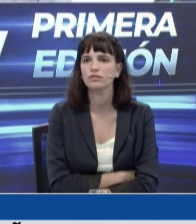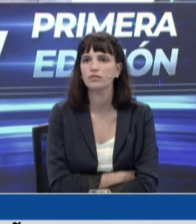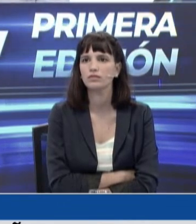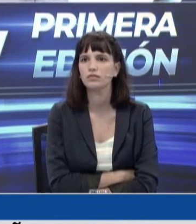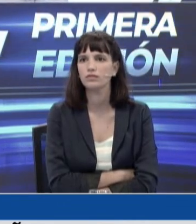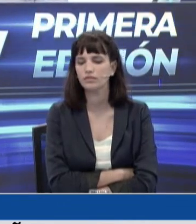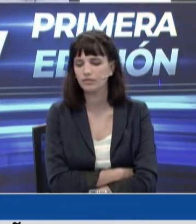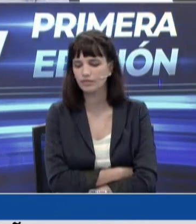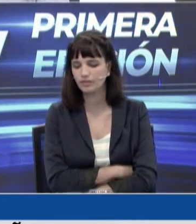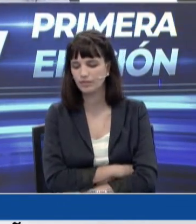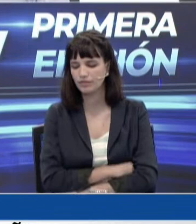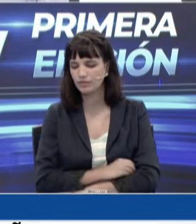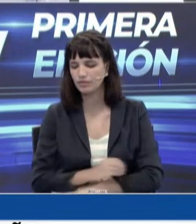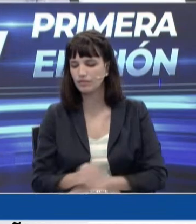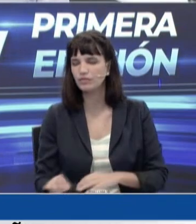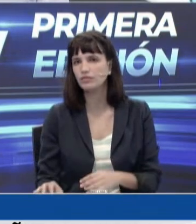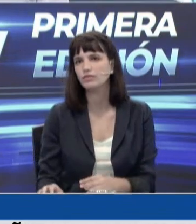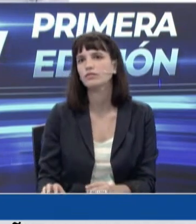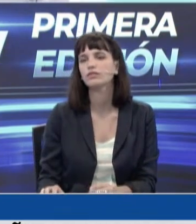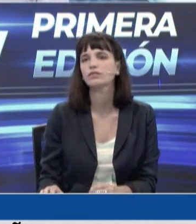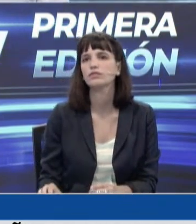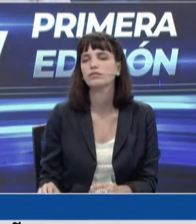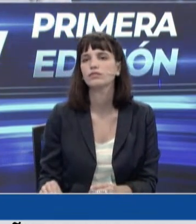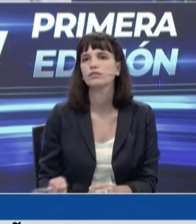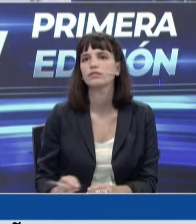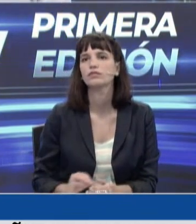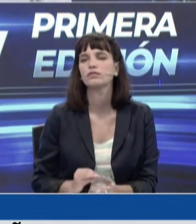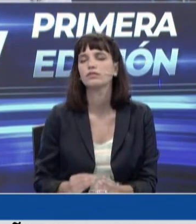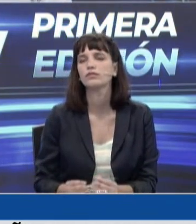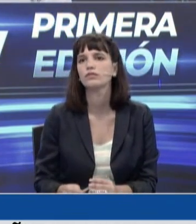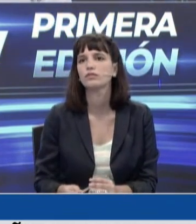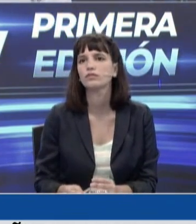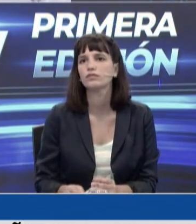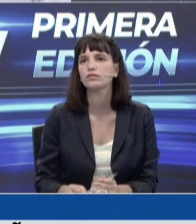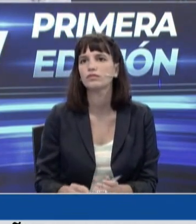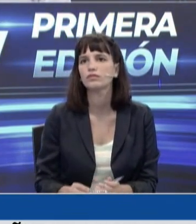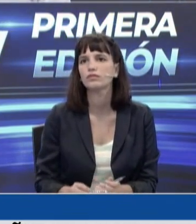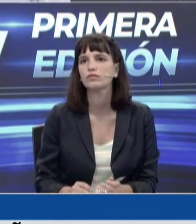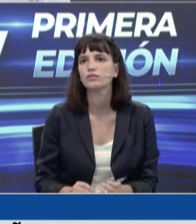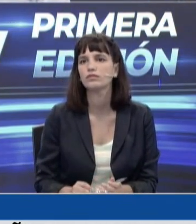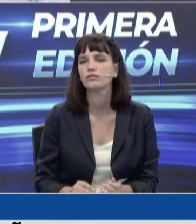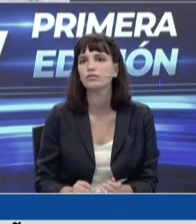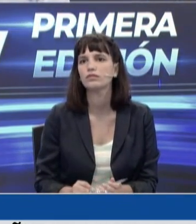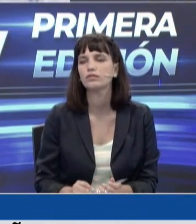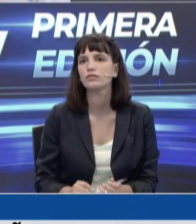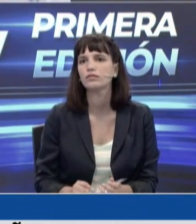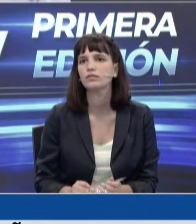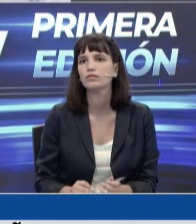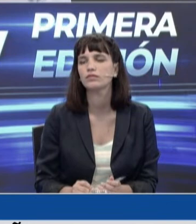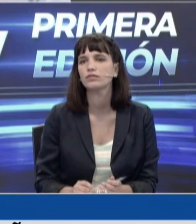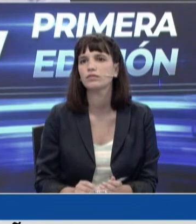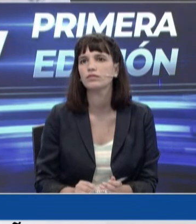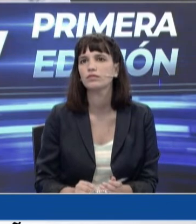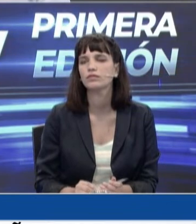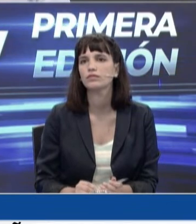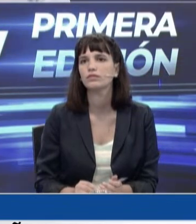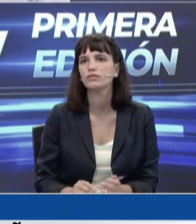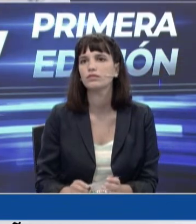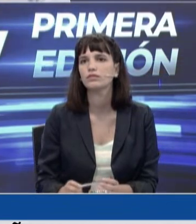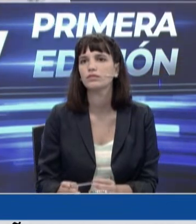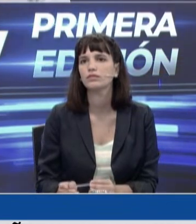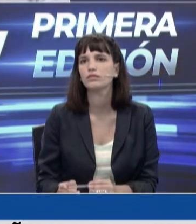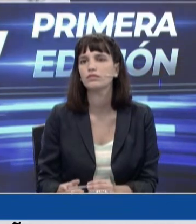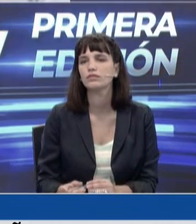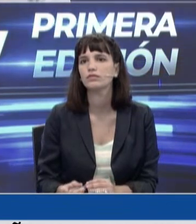situaciones, aliviar, que es lo que siempre veníamos diciendo. Siempre hemos dicho que bajar la presión tributaria era una de las medidas sumamente